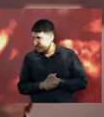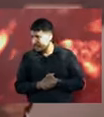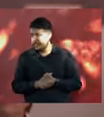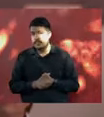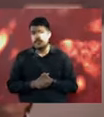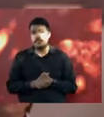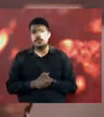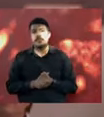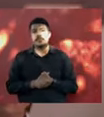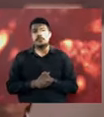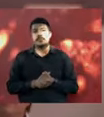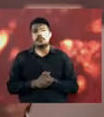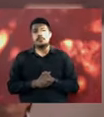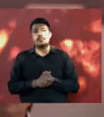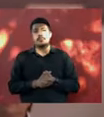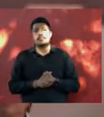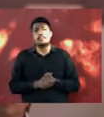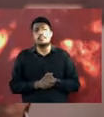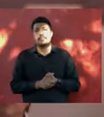¡Vamos a...